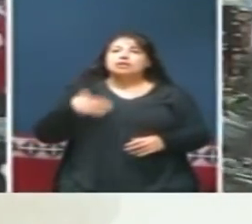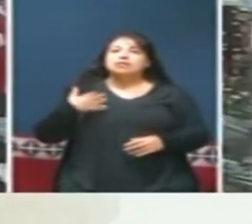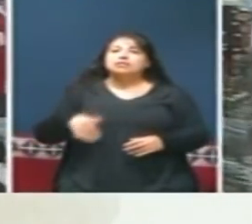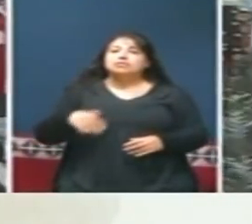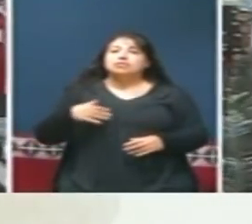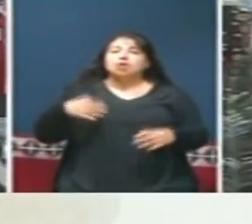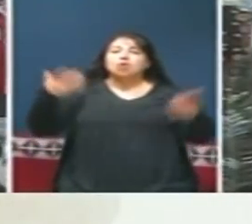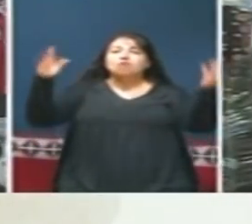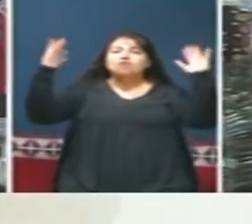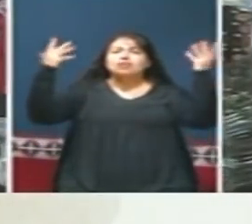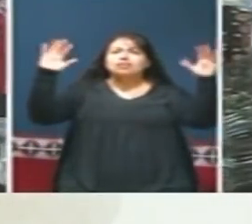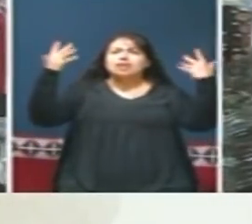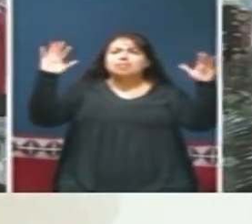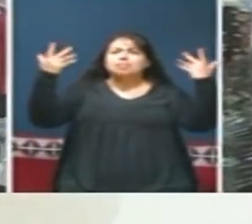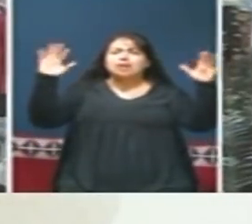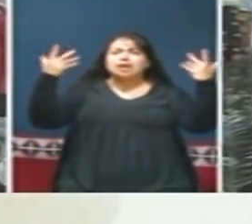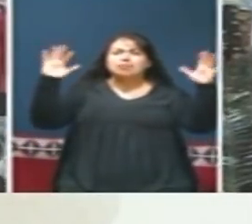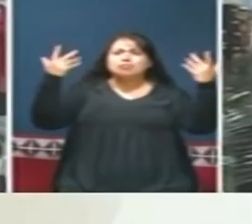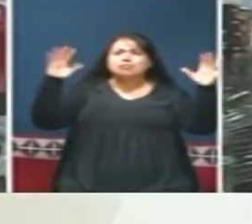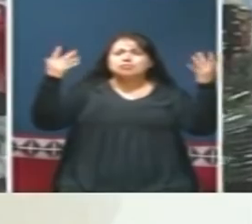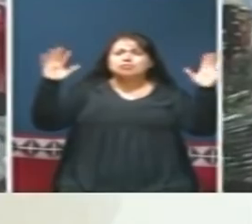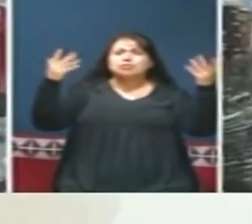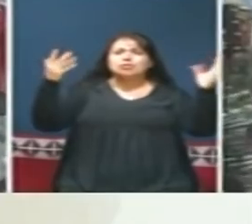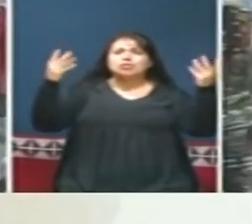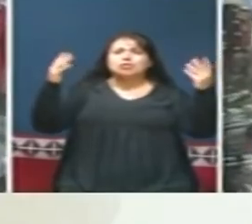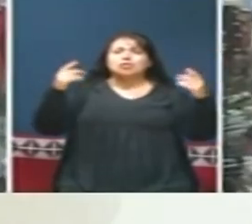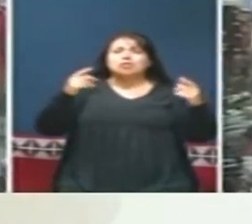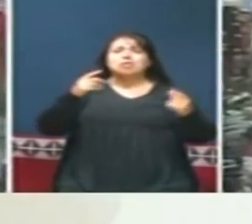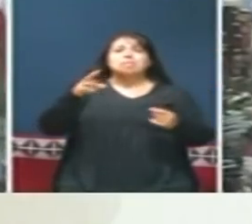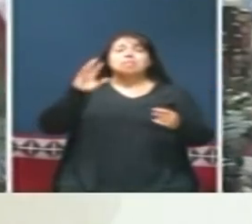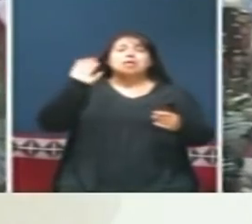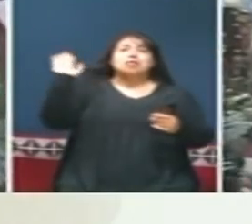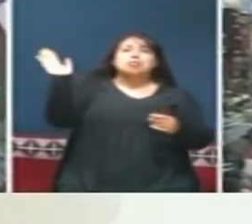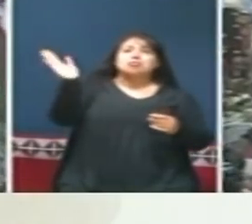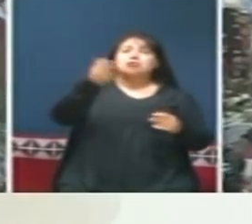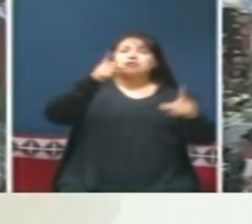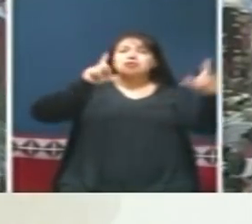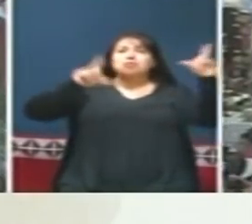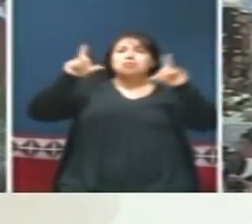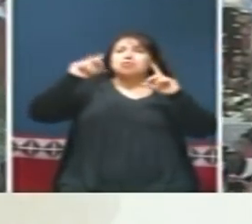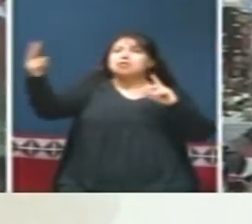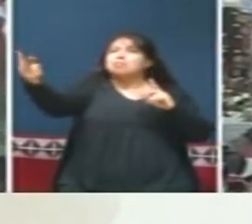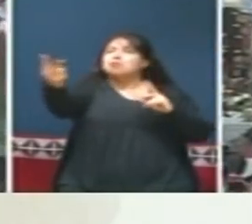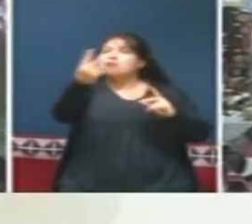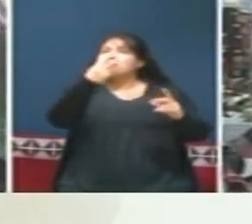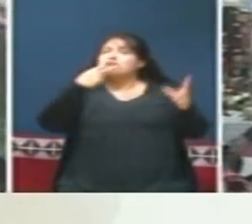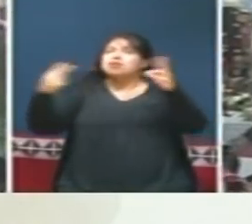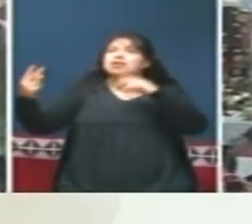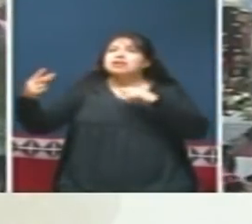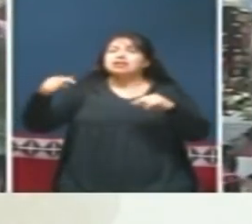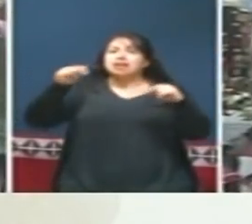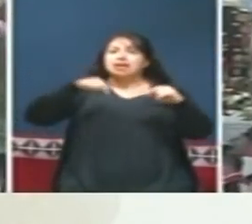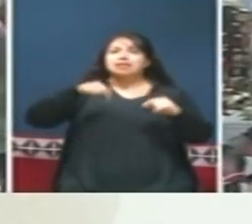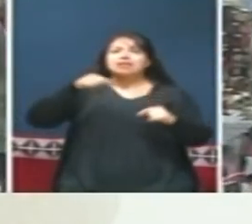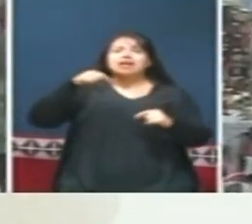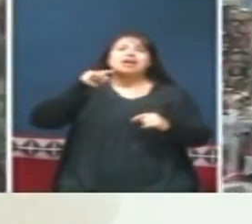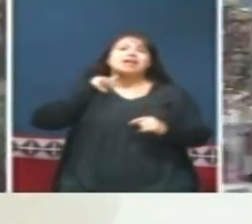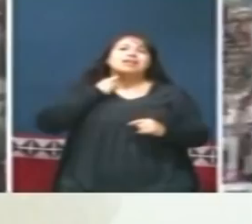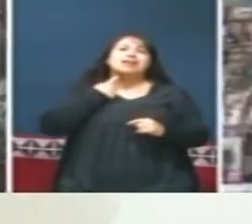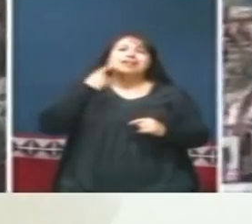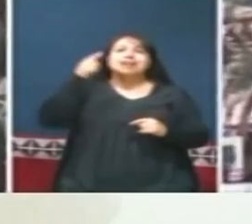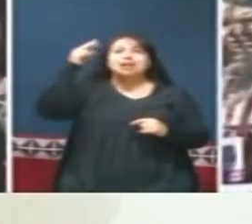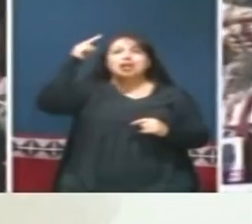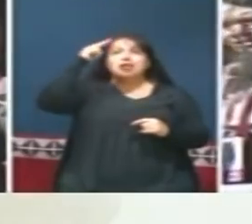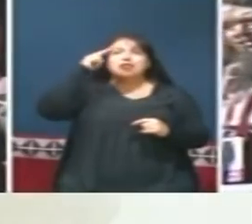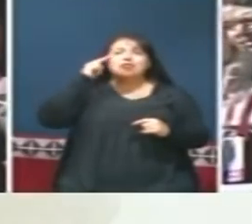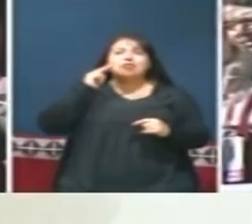Un fuerte aplauso, cada uno lo vivimos desde esta transmisión realizada por Canal 9. Este es el